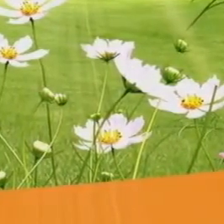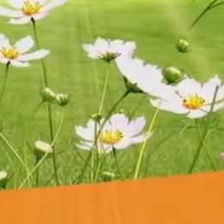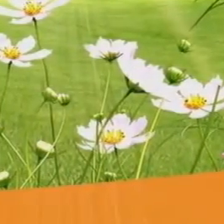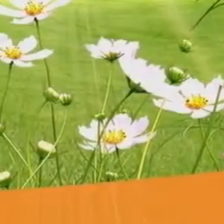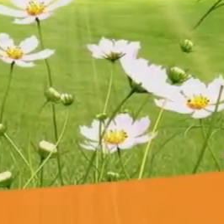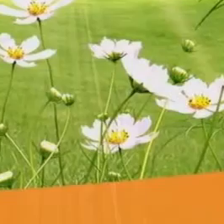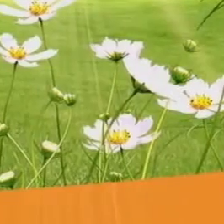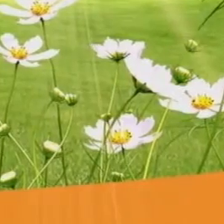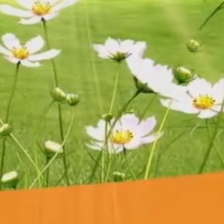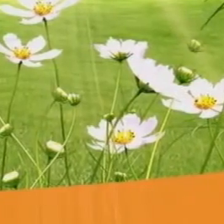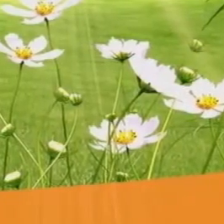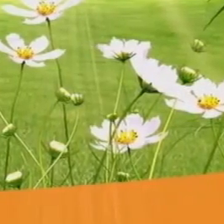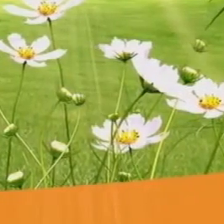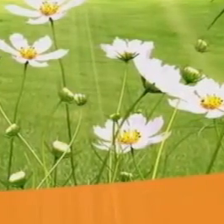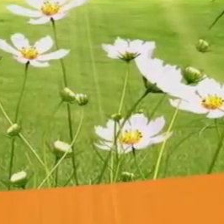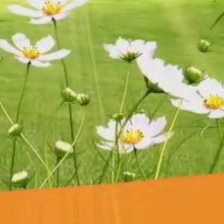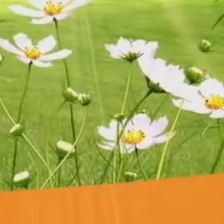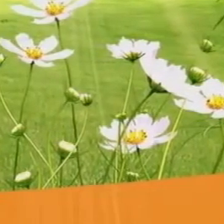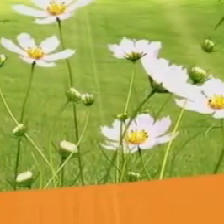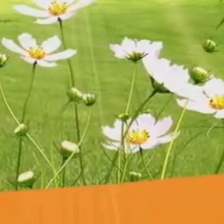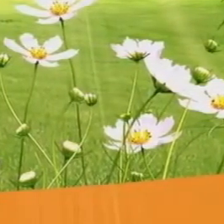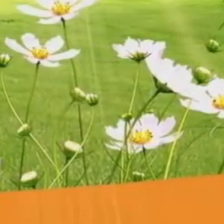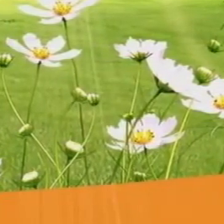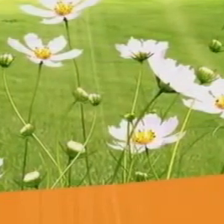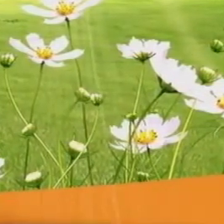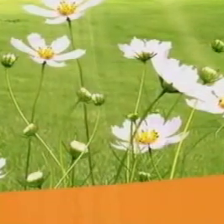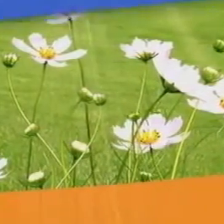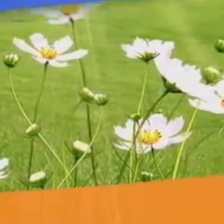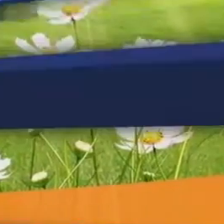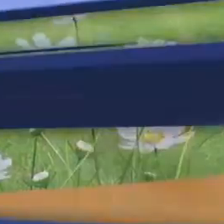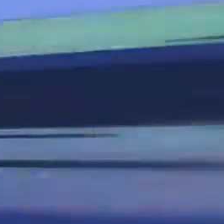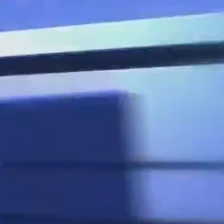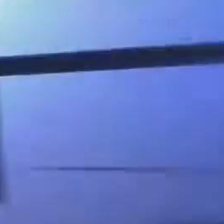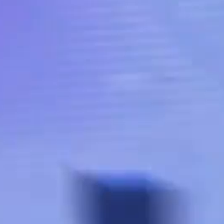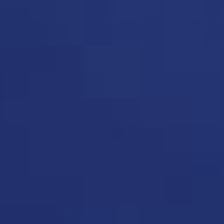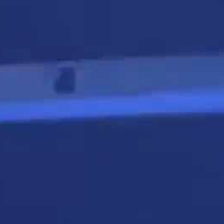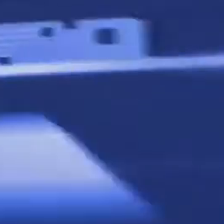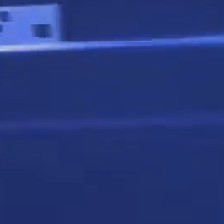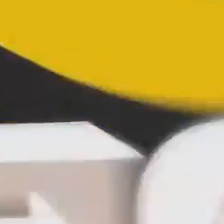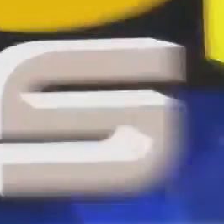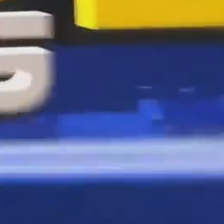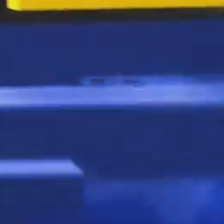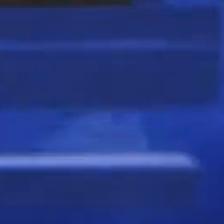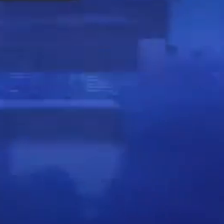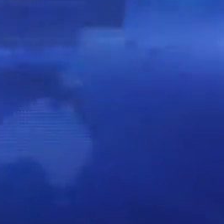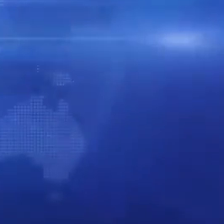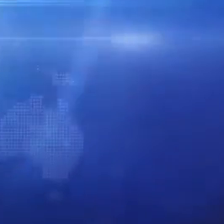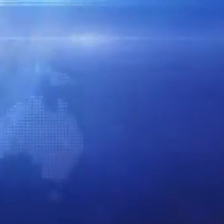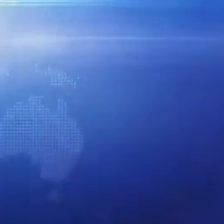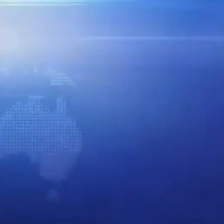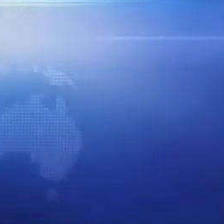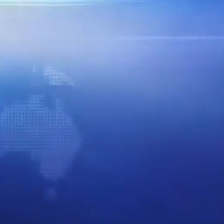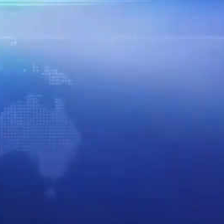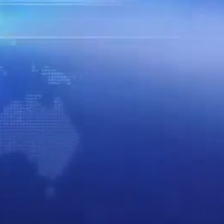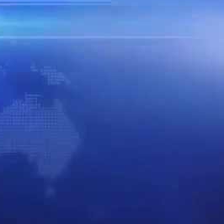Barzol Ecológico, Barzol Aroma, Delicias, líder en limpieza. Enlace Noticias, lo que usted quiere ver.